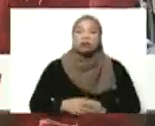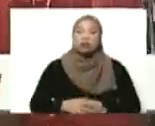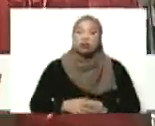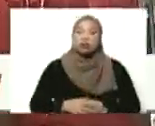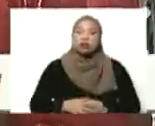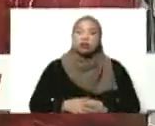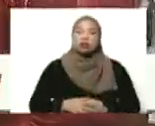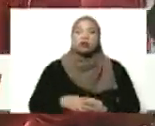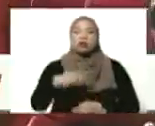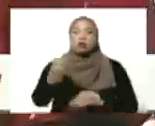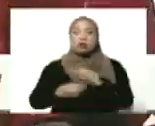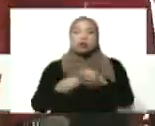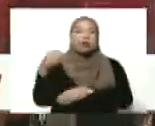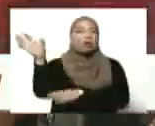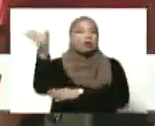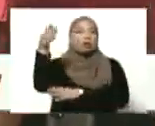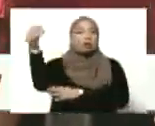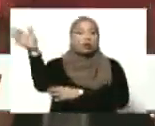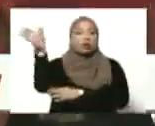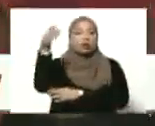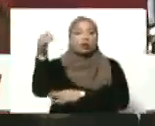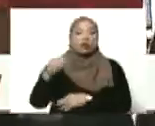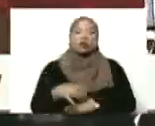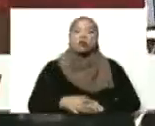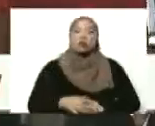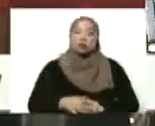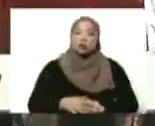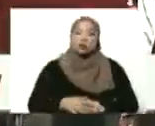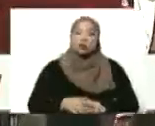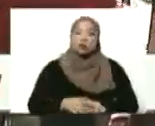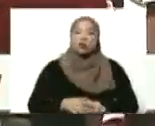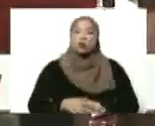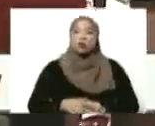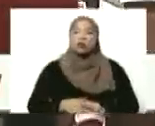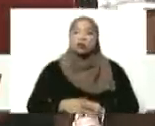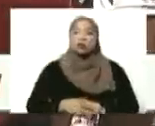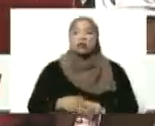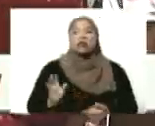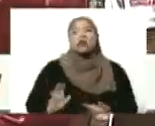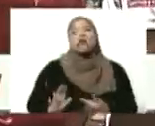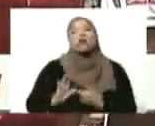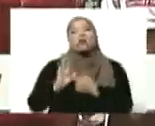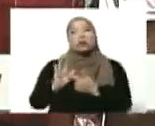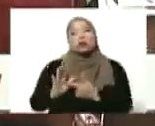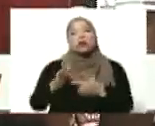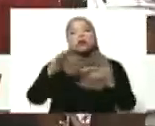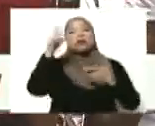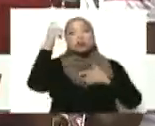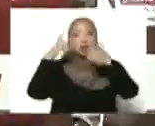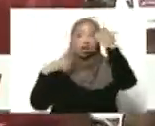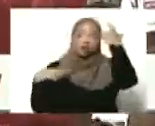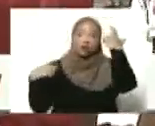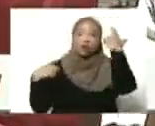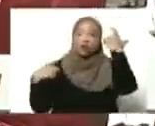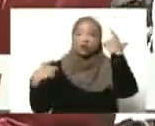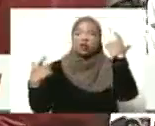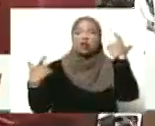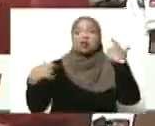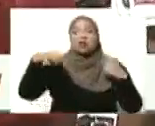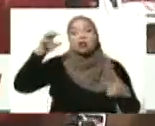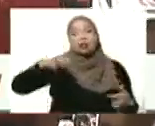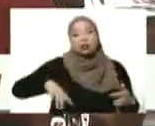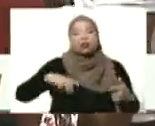este estandarte, esta bandera, este es un presente del comandante Chávez para el